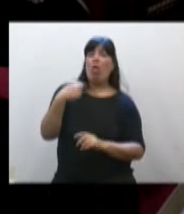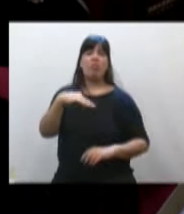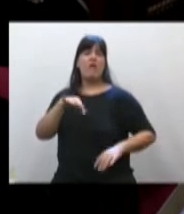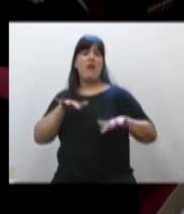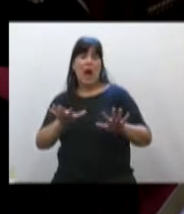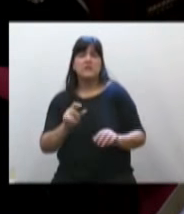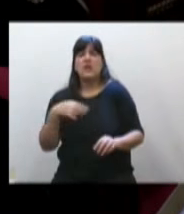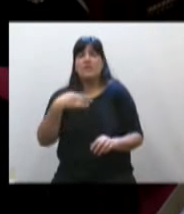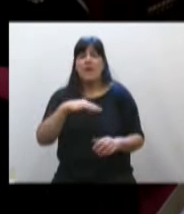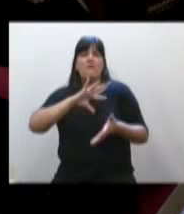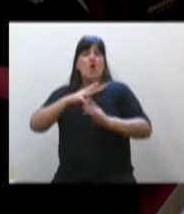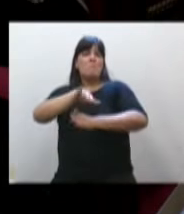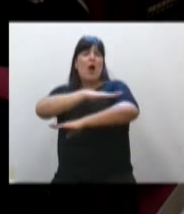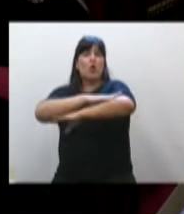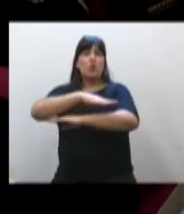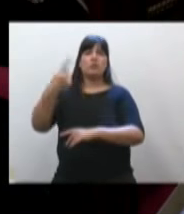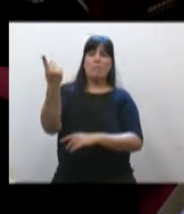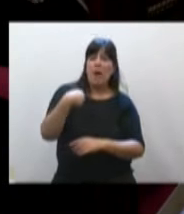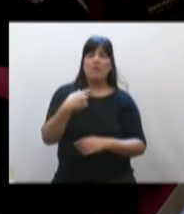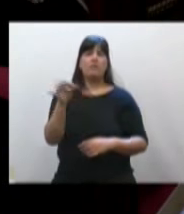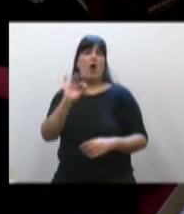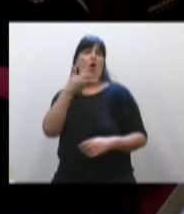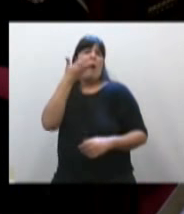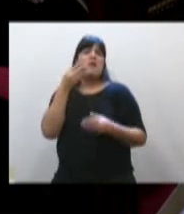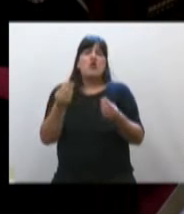adverso, ¿qué le pasa a la sociedad o dónde quedamos?